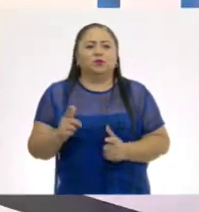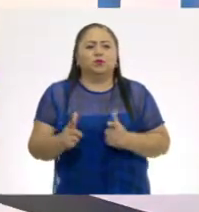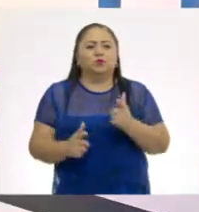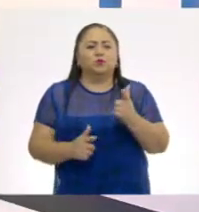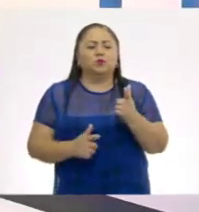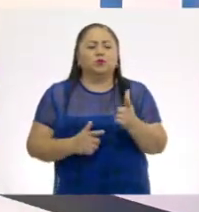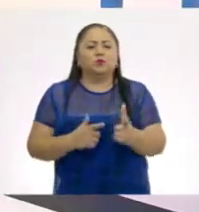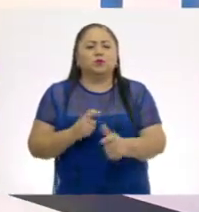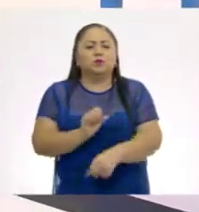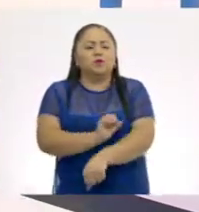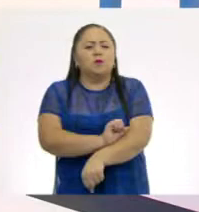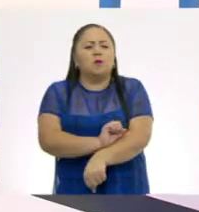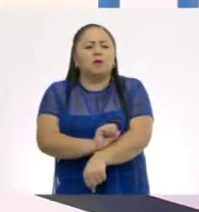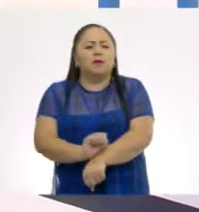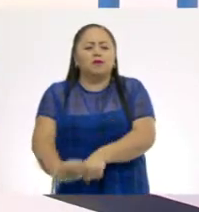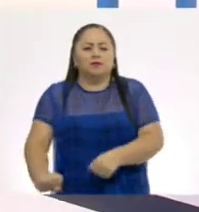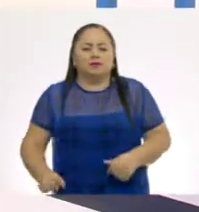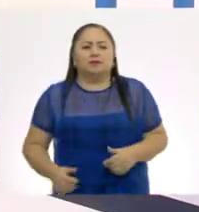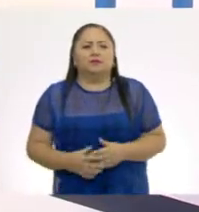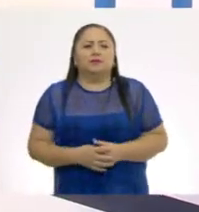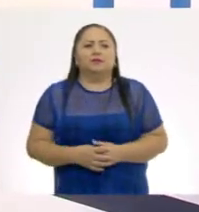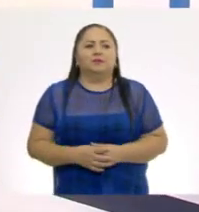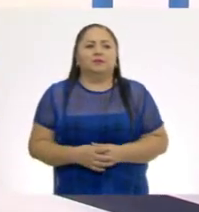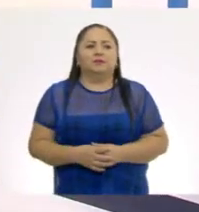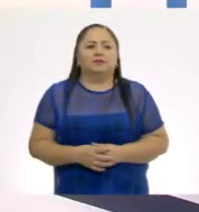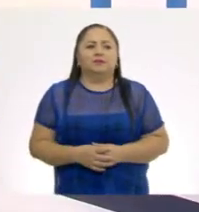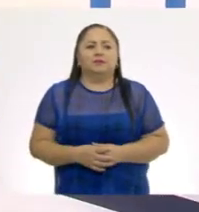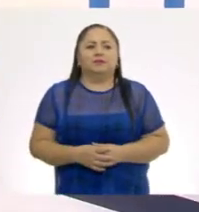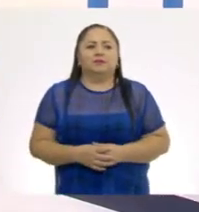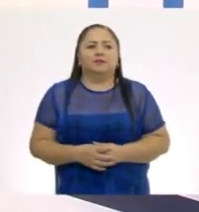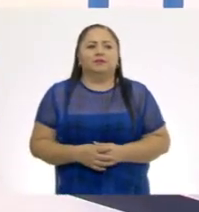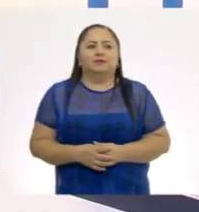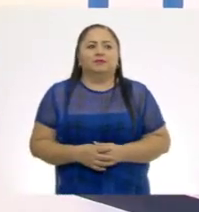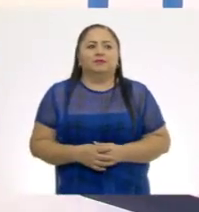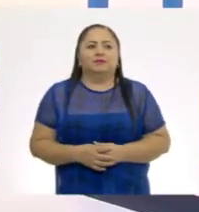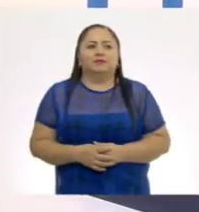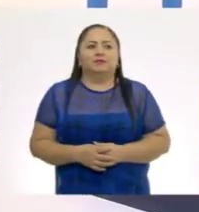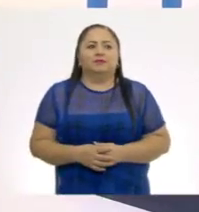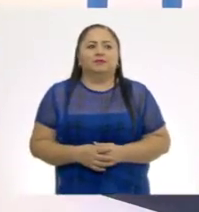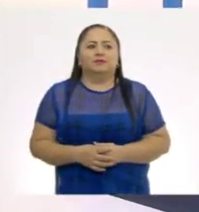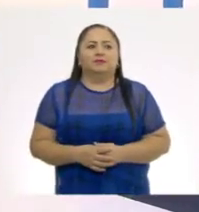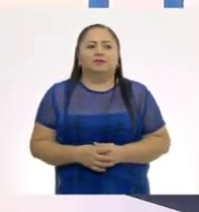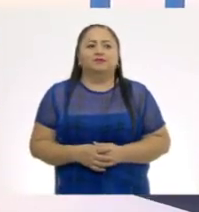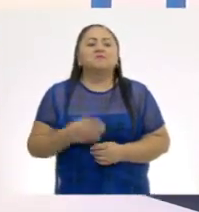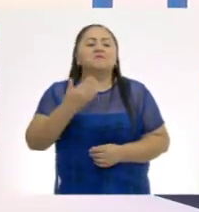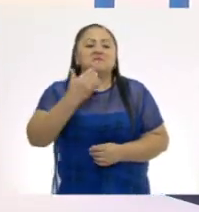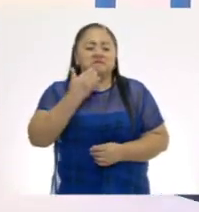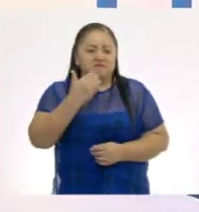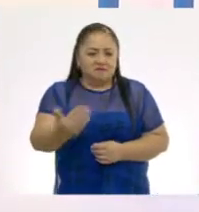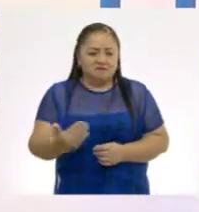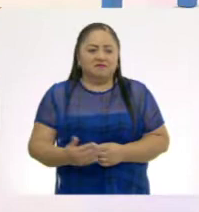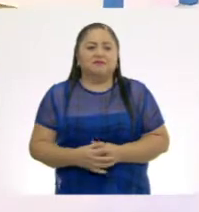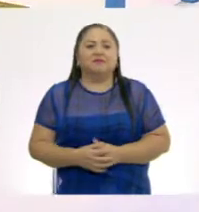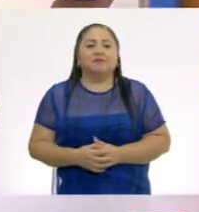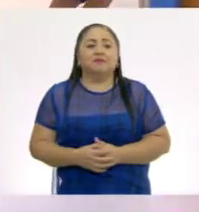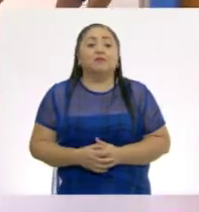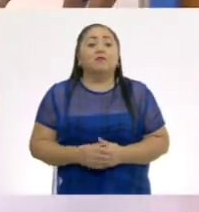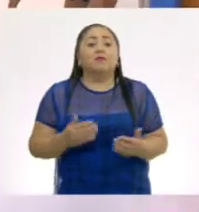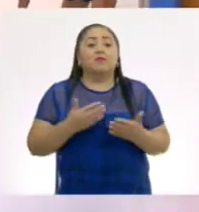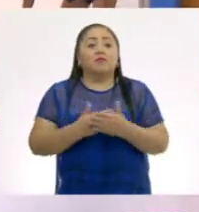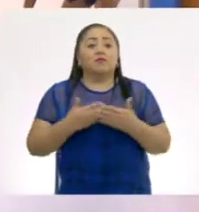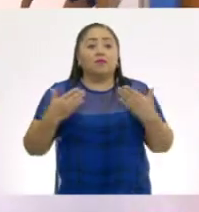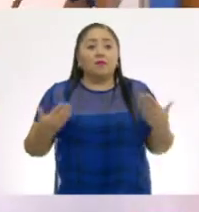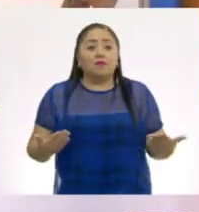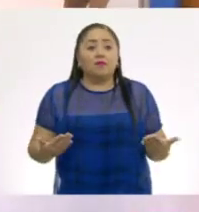Movimientos... Lento, sé que lo descubrieron allá en casa, niños. Muy bien. Ahora